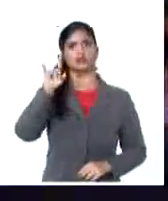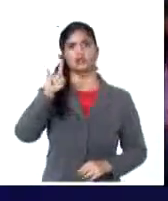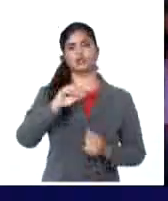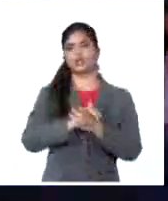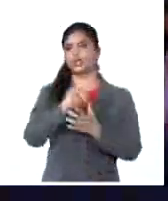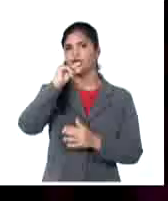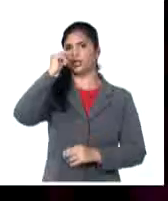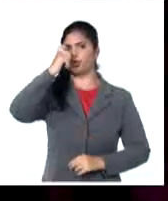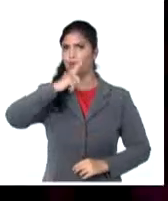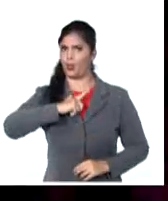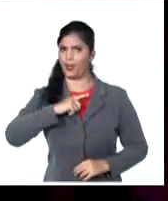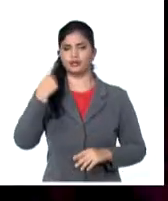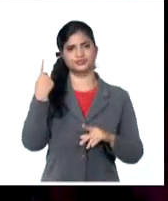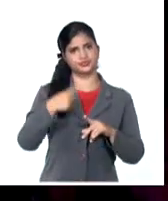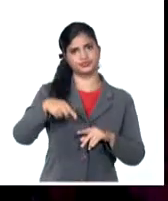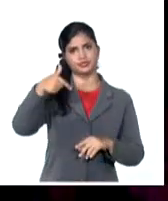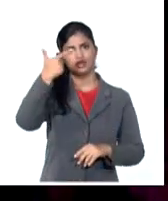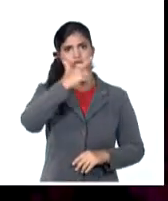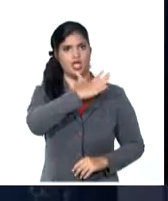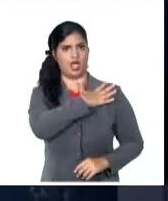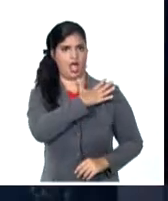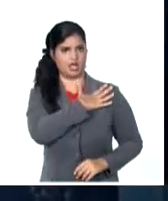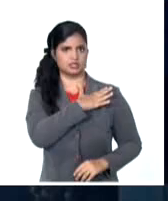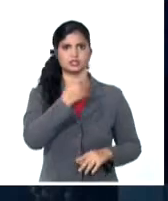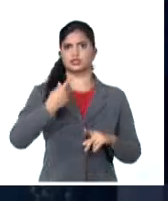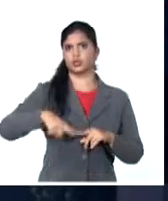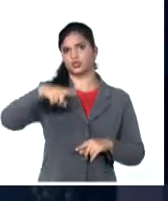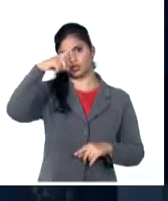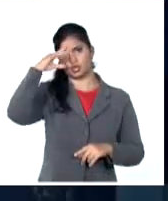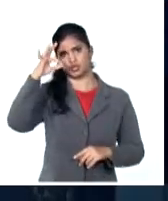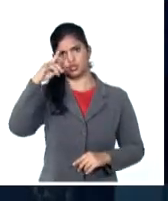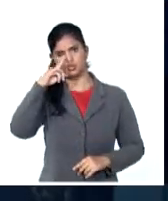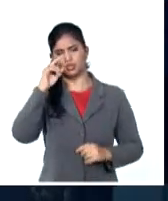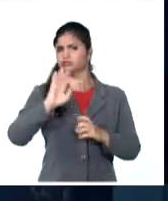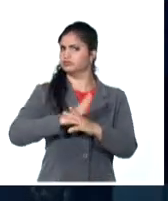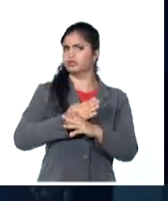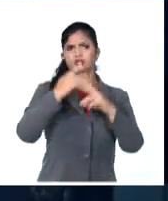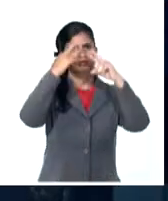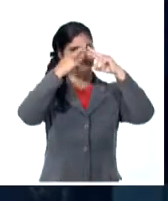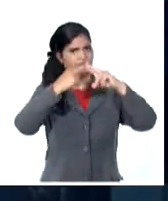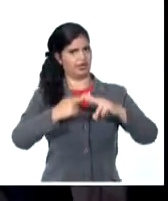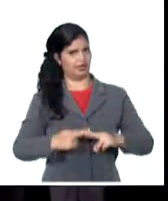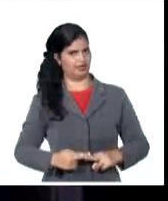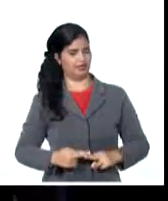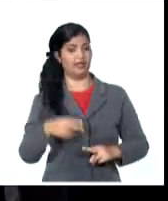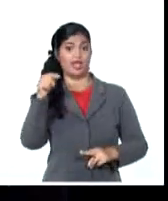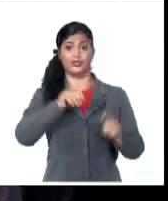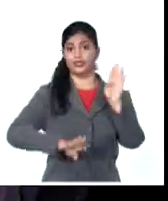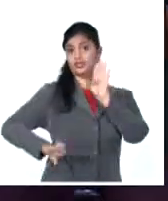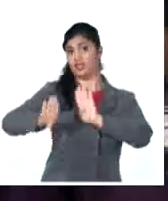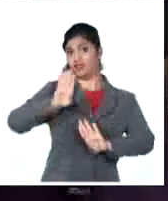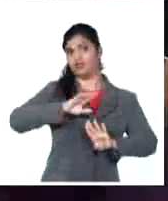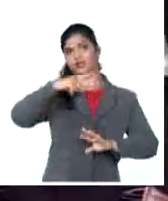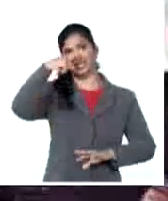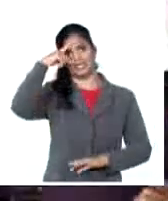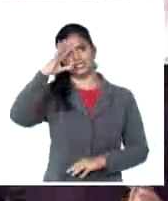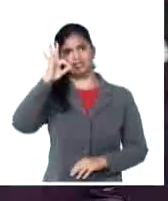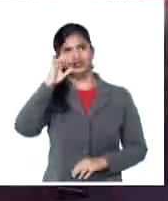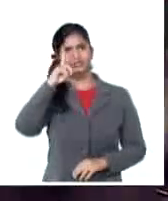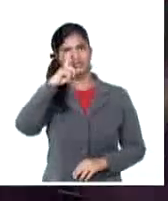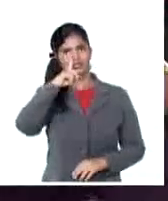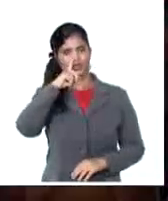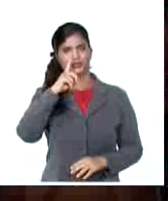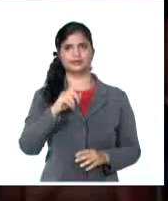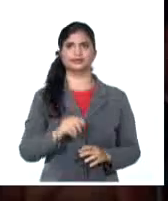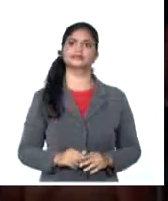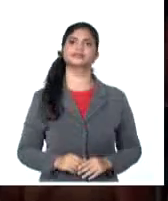nos ha tocado un poco llevar el son hacia ustedes. Hemos querido, bueno, recuperar